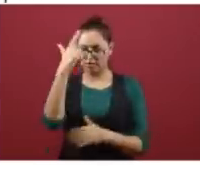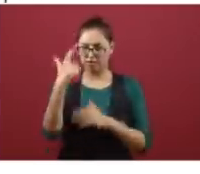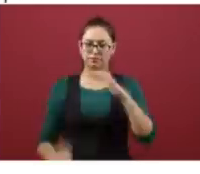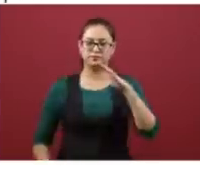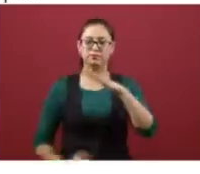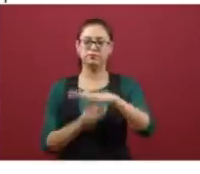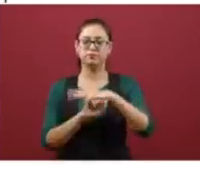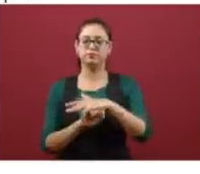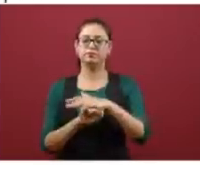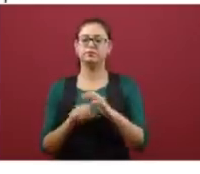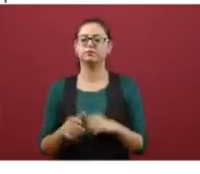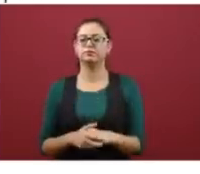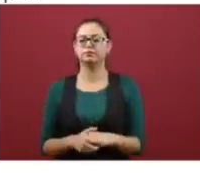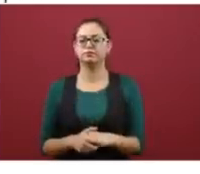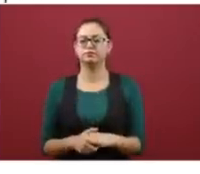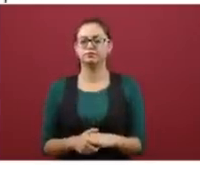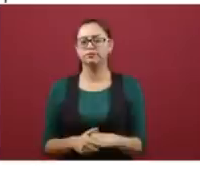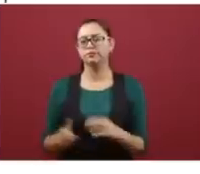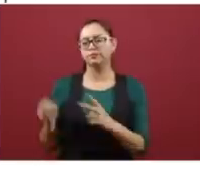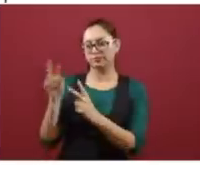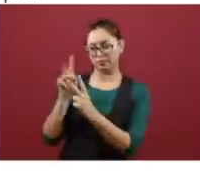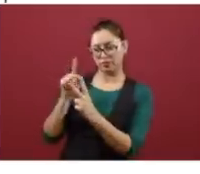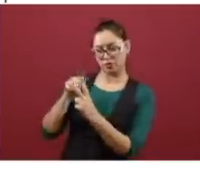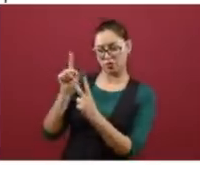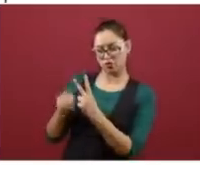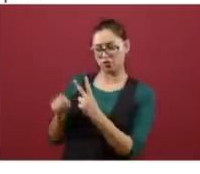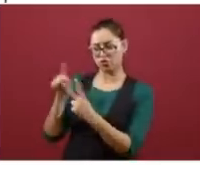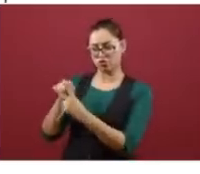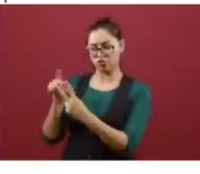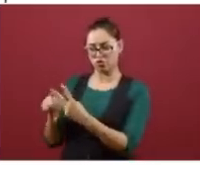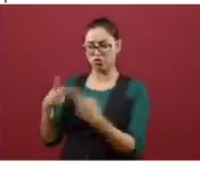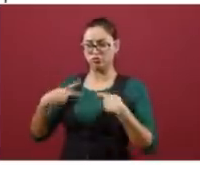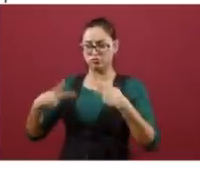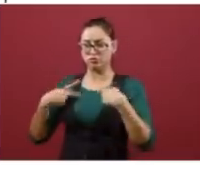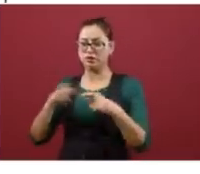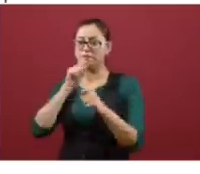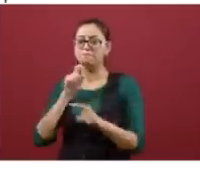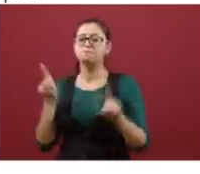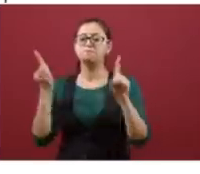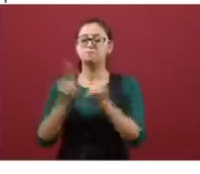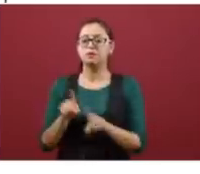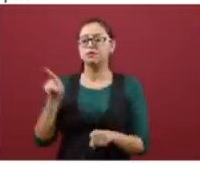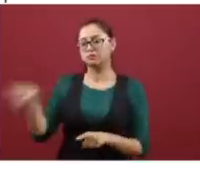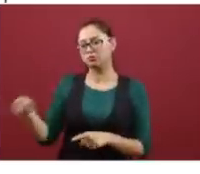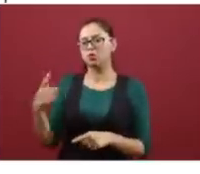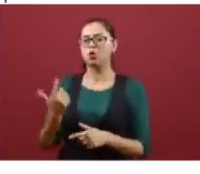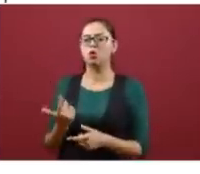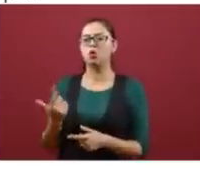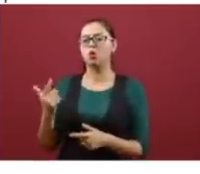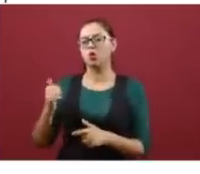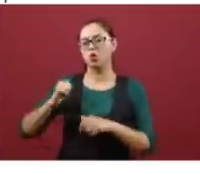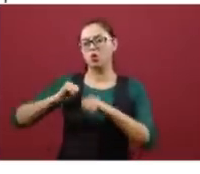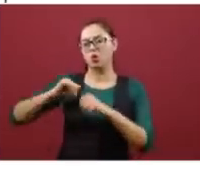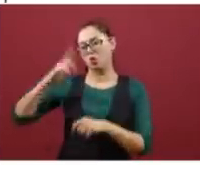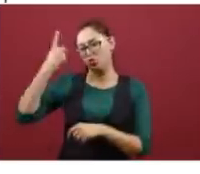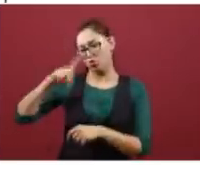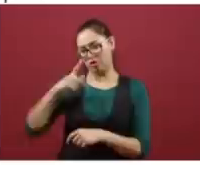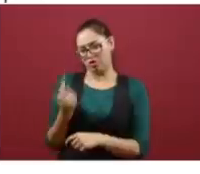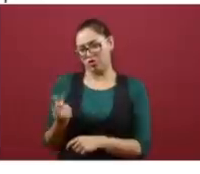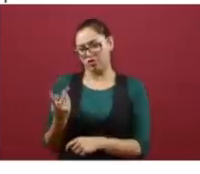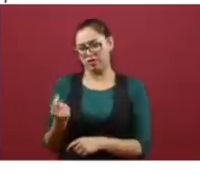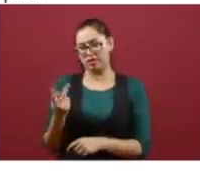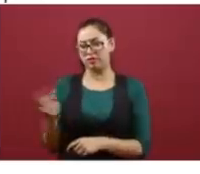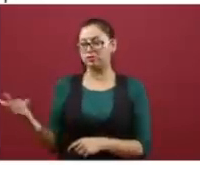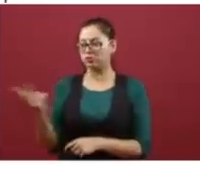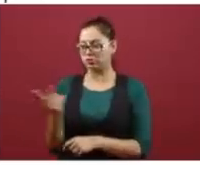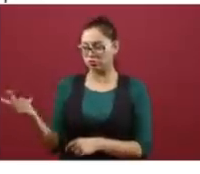solamente se identificaron las dos personas mencionadas también fue apoderado del legal de la empresa tele personal y entre los indicadores se estableció que este